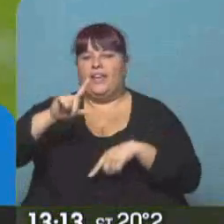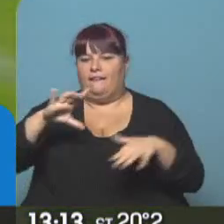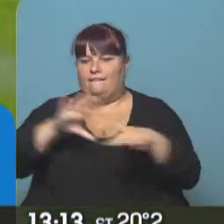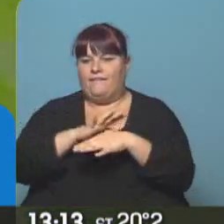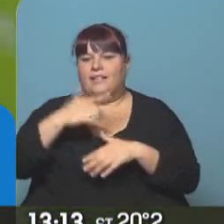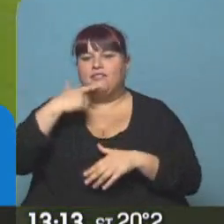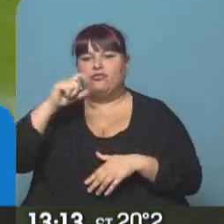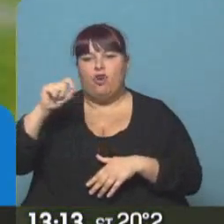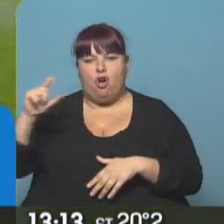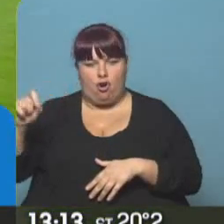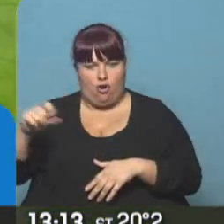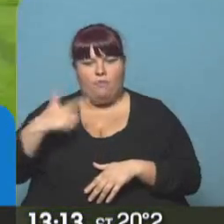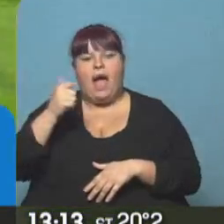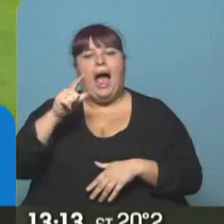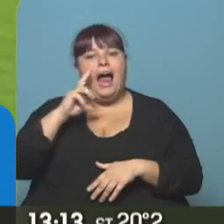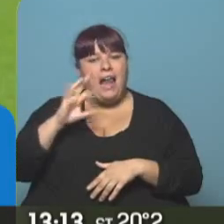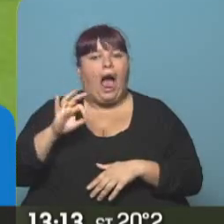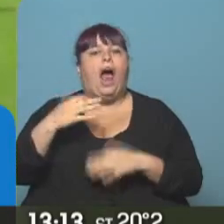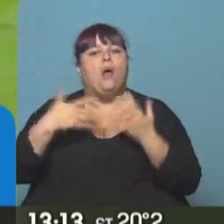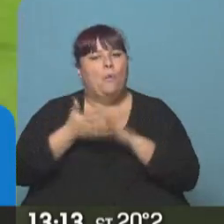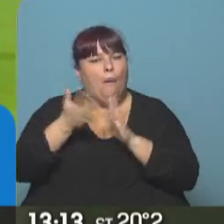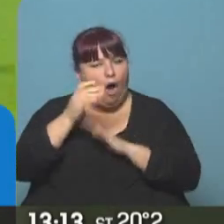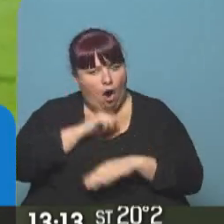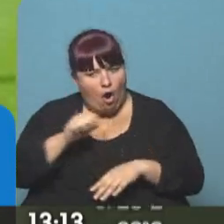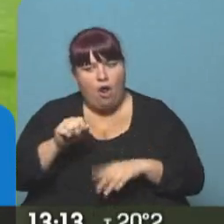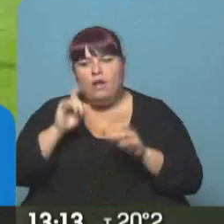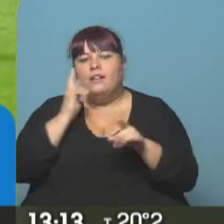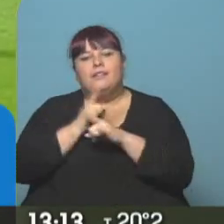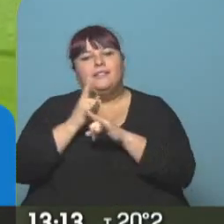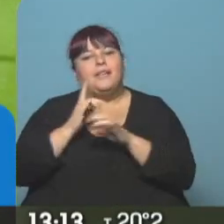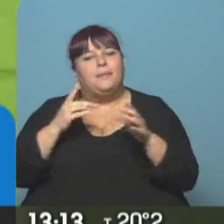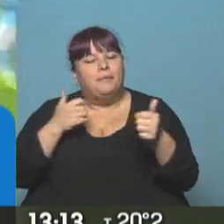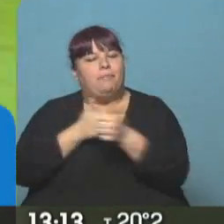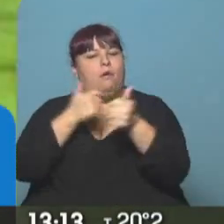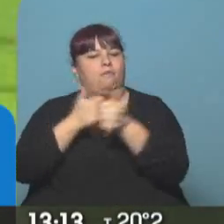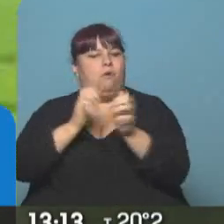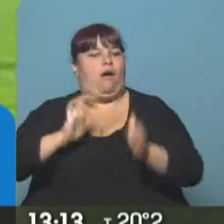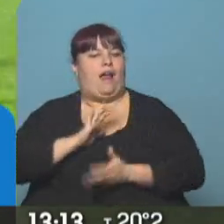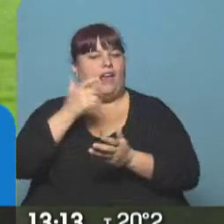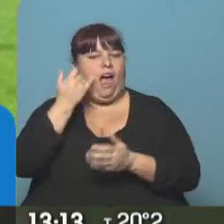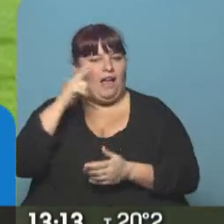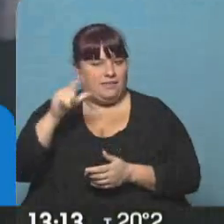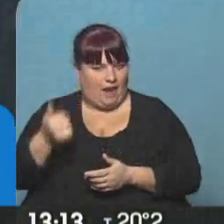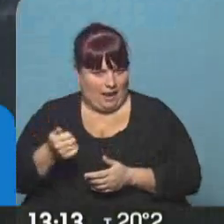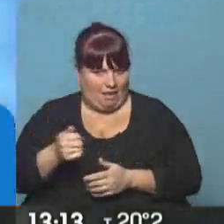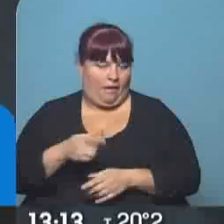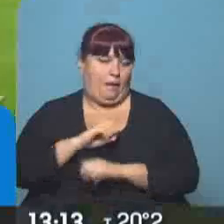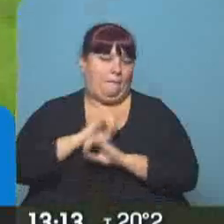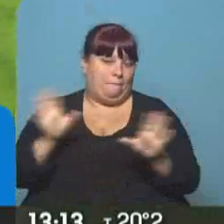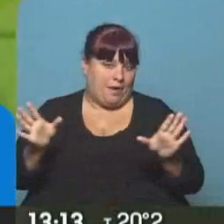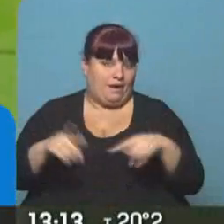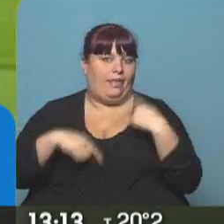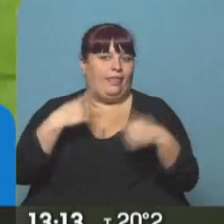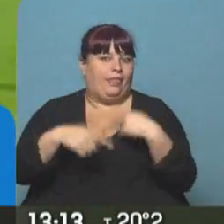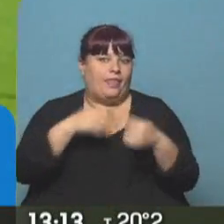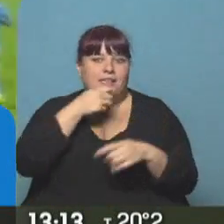de Nacho Scocco. Alario tuvo varias chances de convertir, pero siempre se topó con el arquero Ayala. De Chapa se dilata